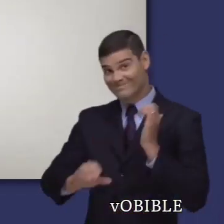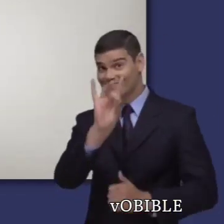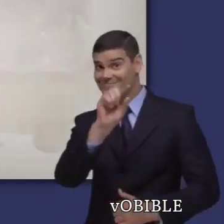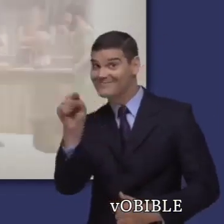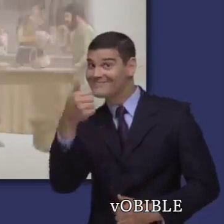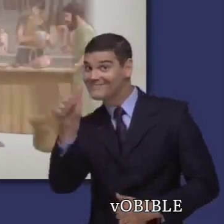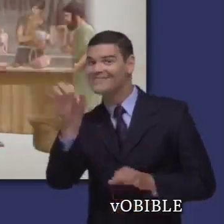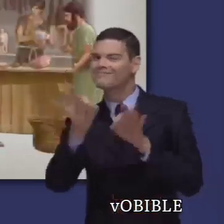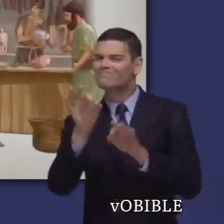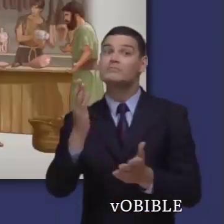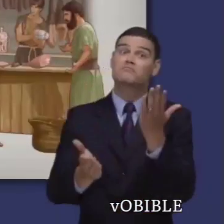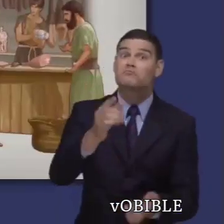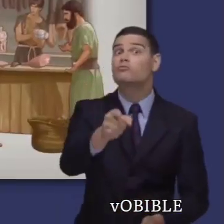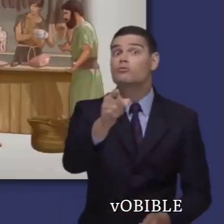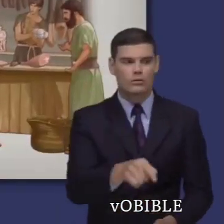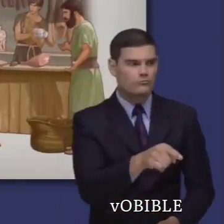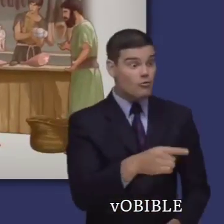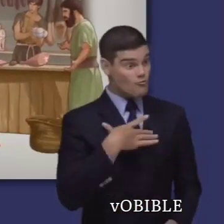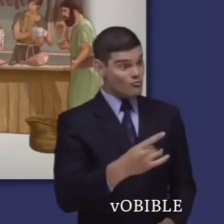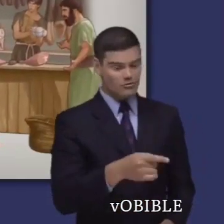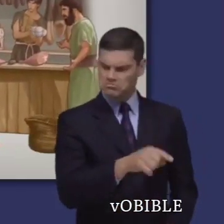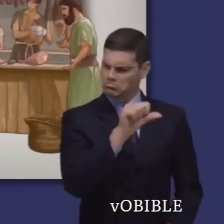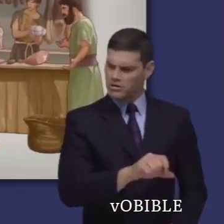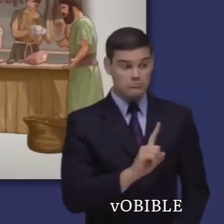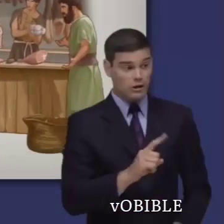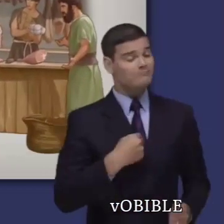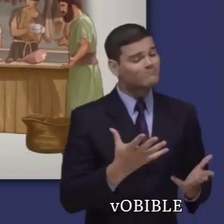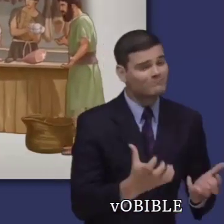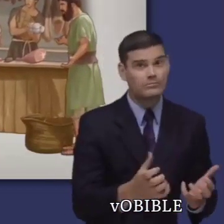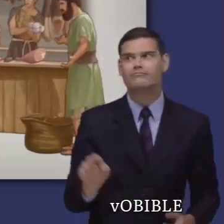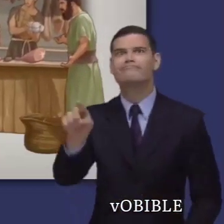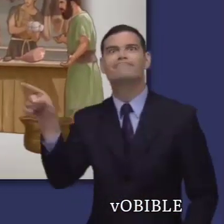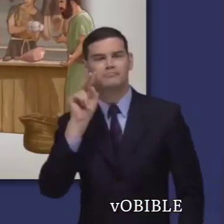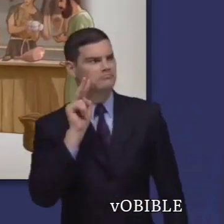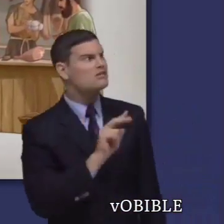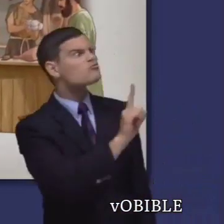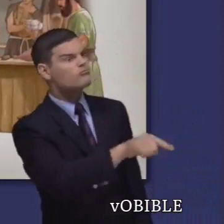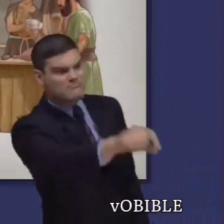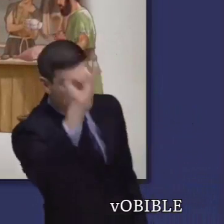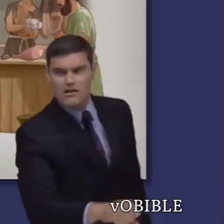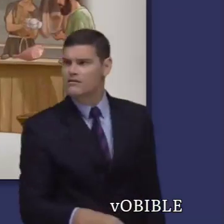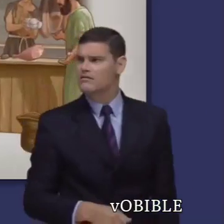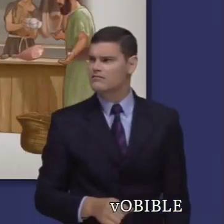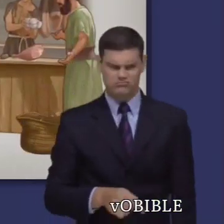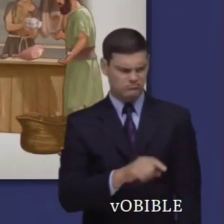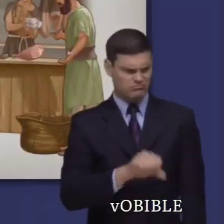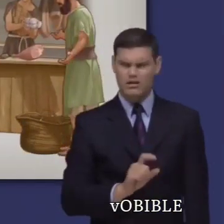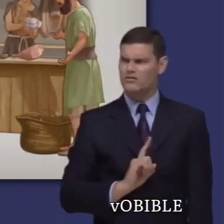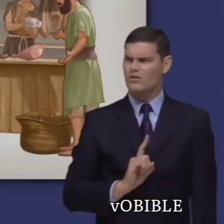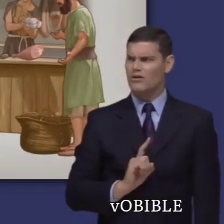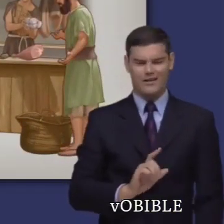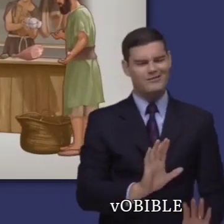En los capítulos 8 a 10, aprendemos que, para evitar que otros tropiecen o rechacen las buenas noticias, a